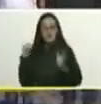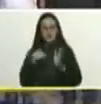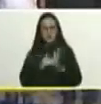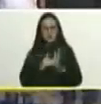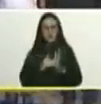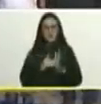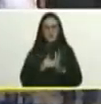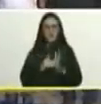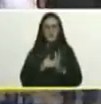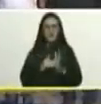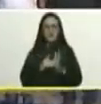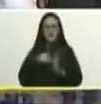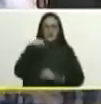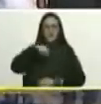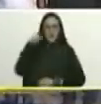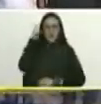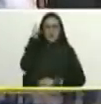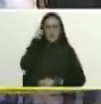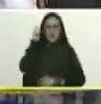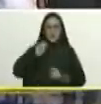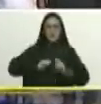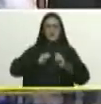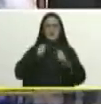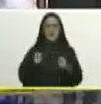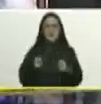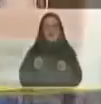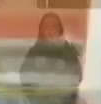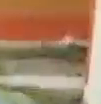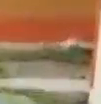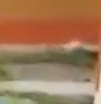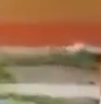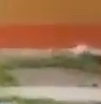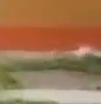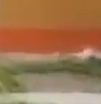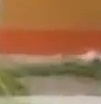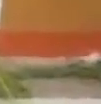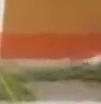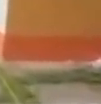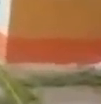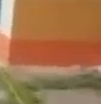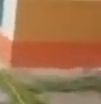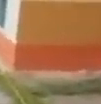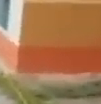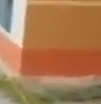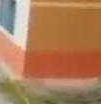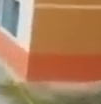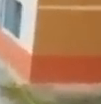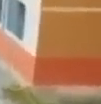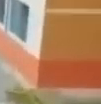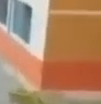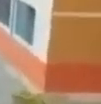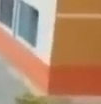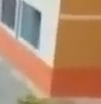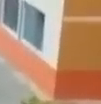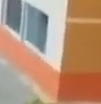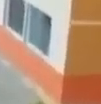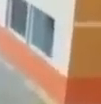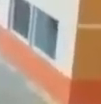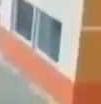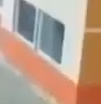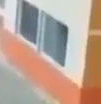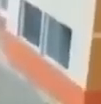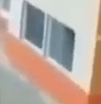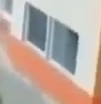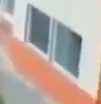4.400.000. En este día se están entregando en este espacio 440 viviendas, y por eso, como usted lo ha mencionado,